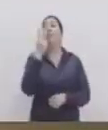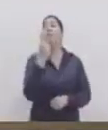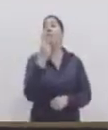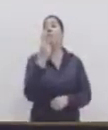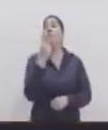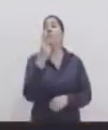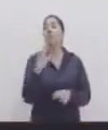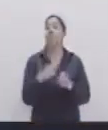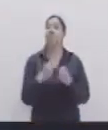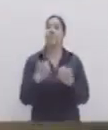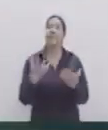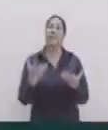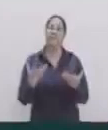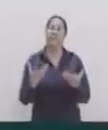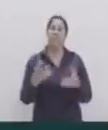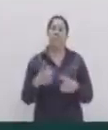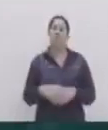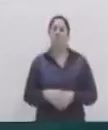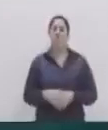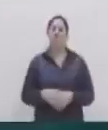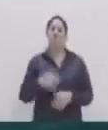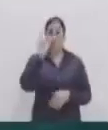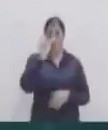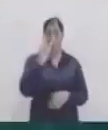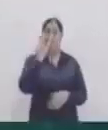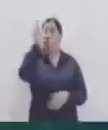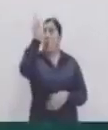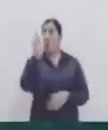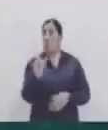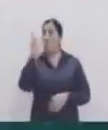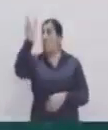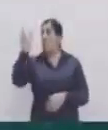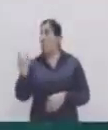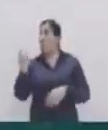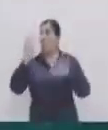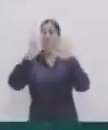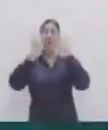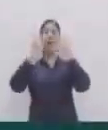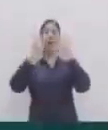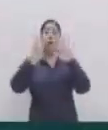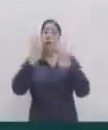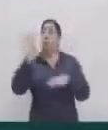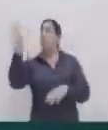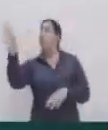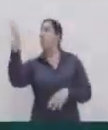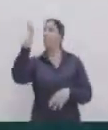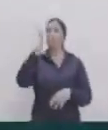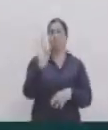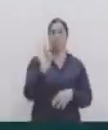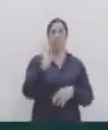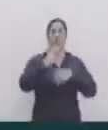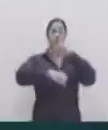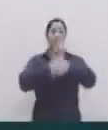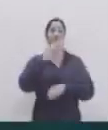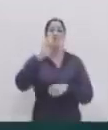valencia. ¿Estamos? Ese se encuentra en la columna 8 y se puede establecer así, más